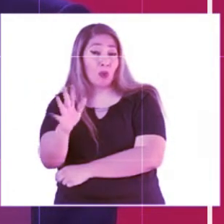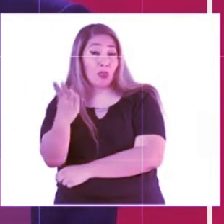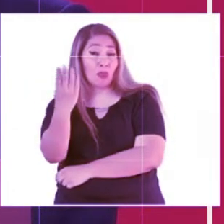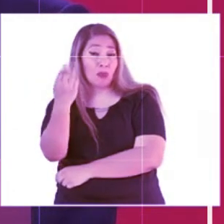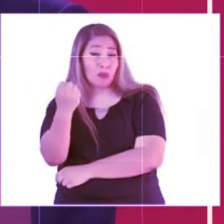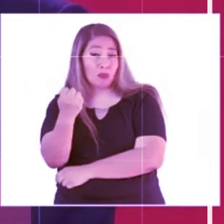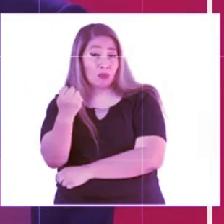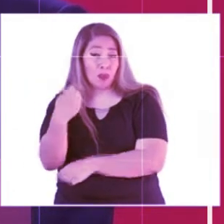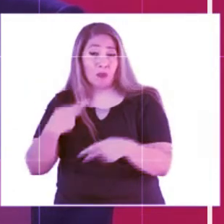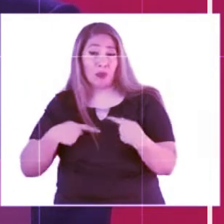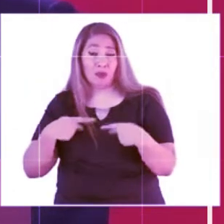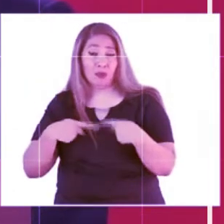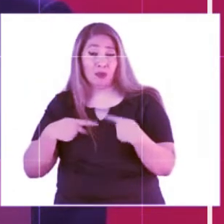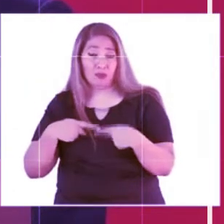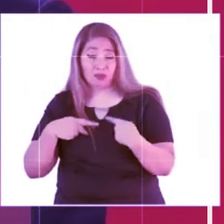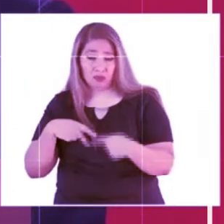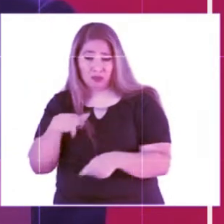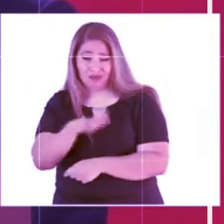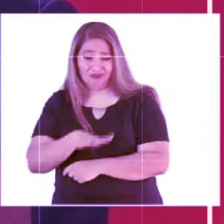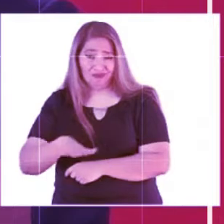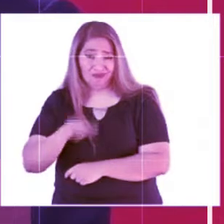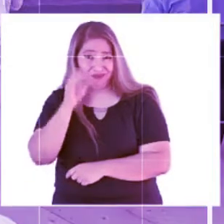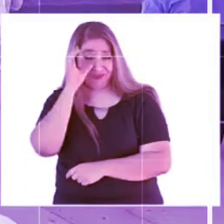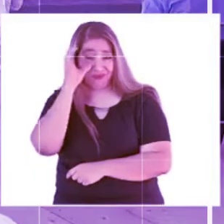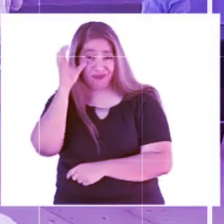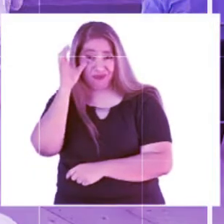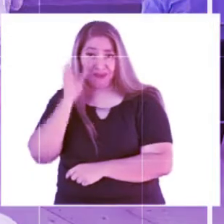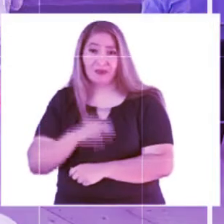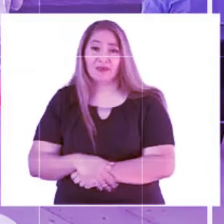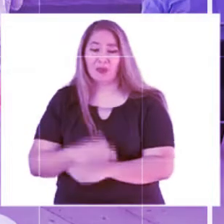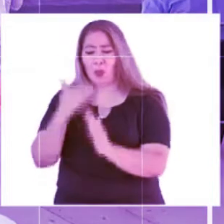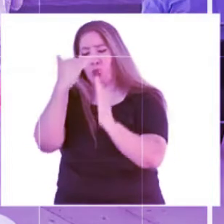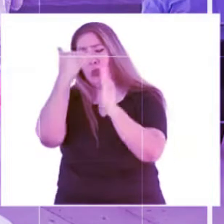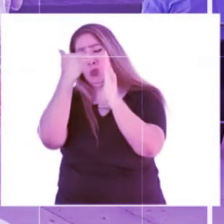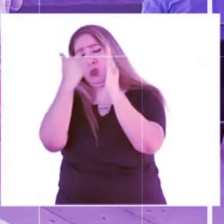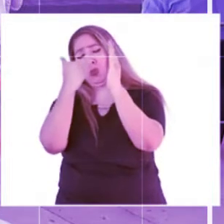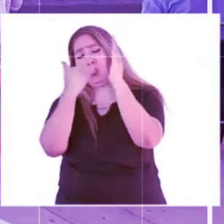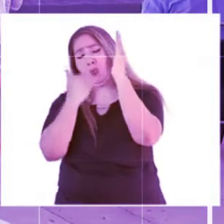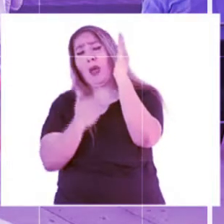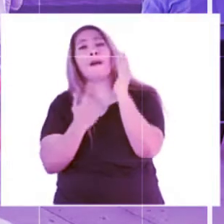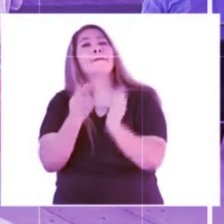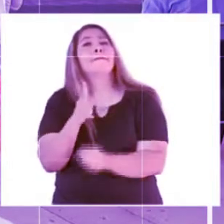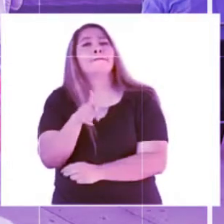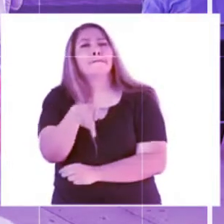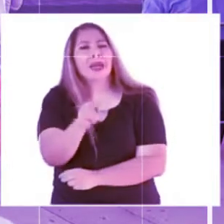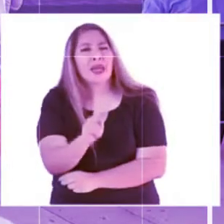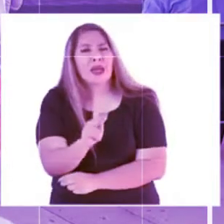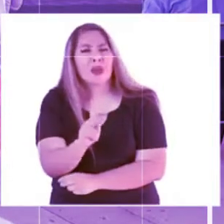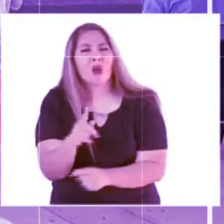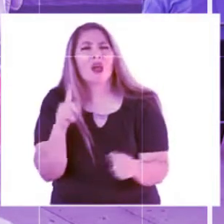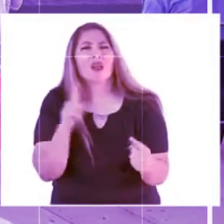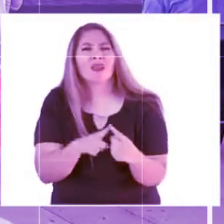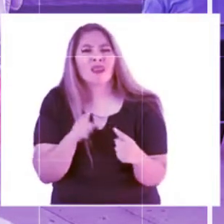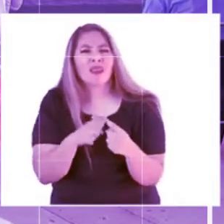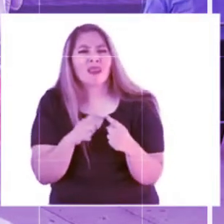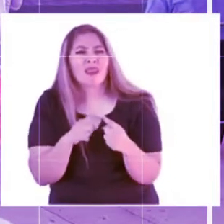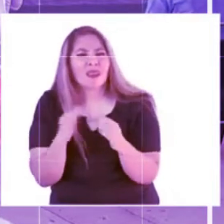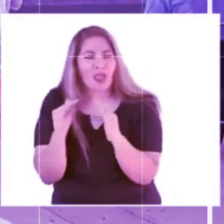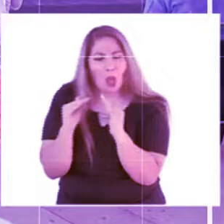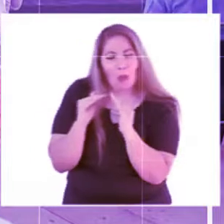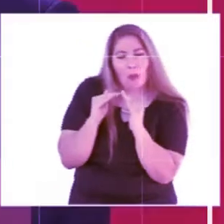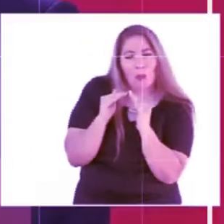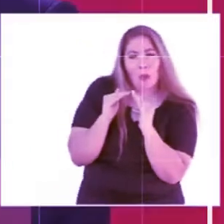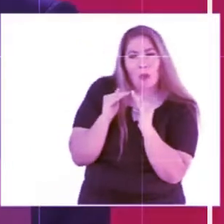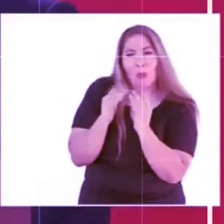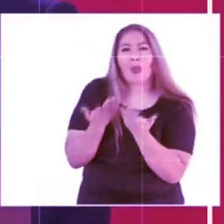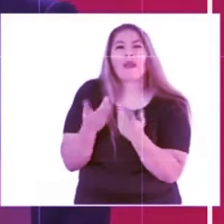4.859 personas o habitantes. Pero ¿saben quién les dio refugio a los orientales en el noroeste de